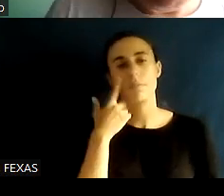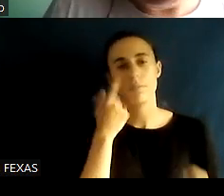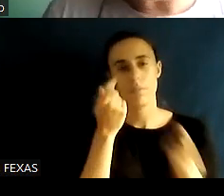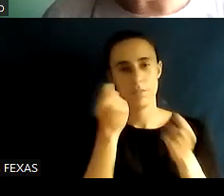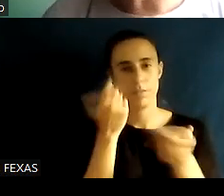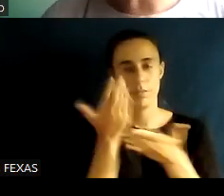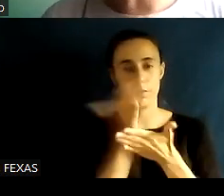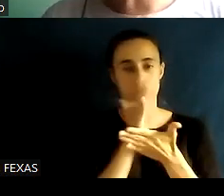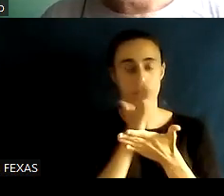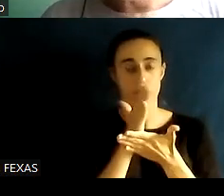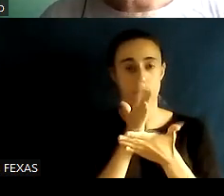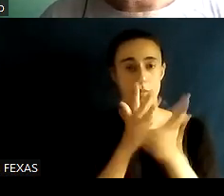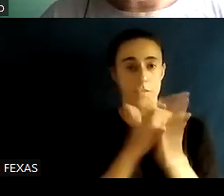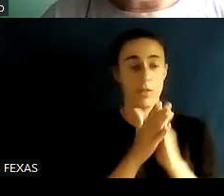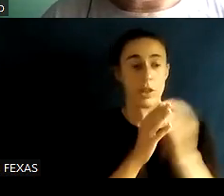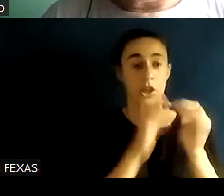tengamos menos cortisol,